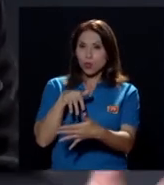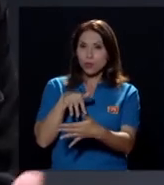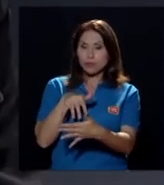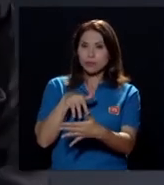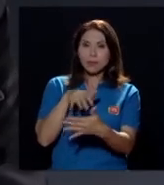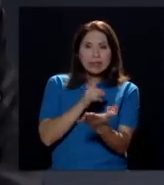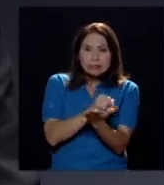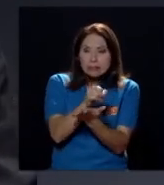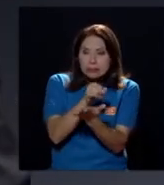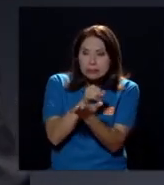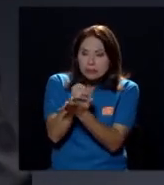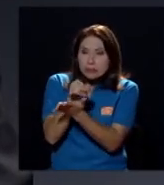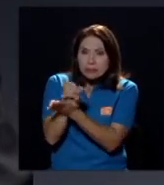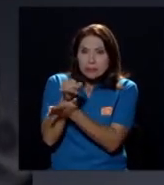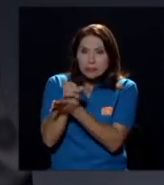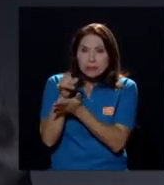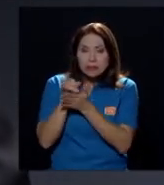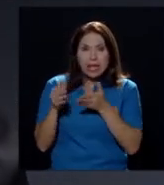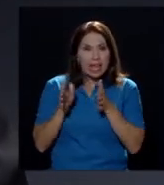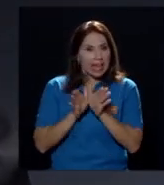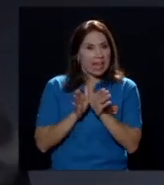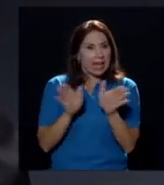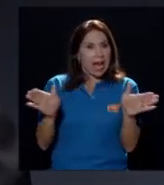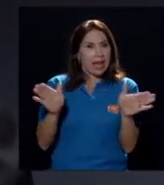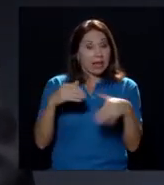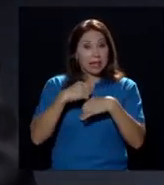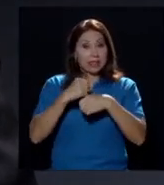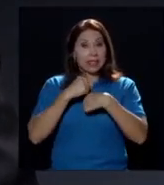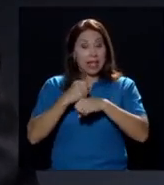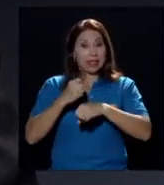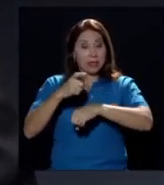El estudio en general, que se hace en un periodo relativamente corto,